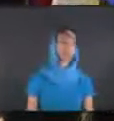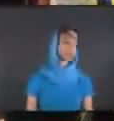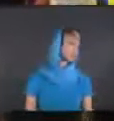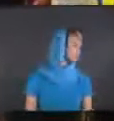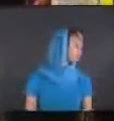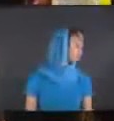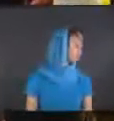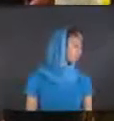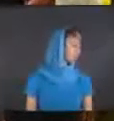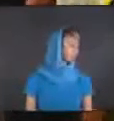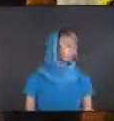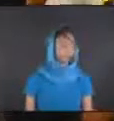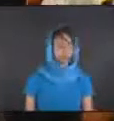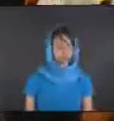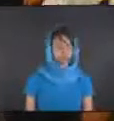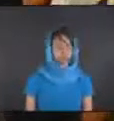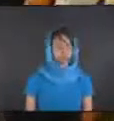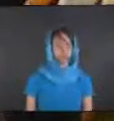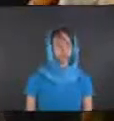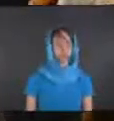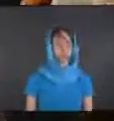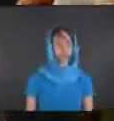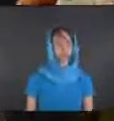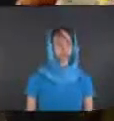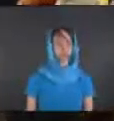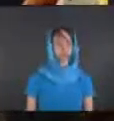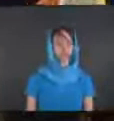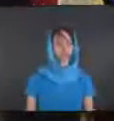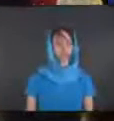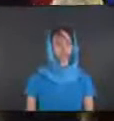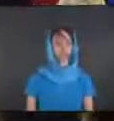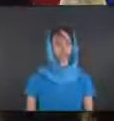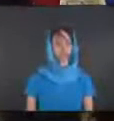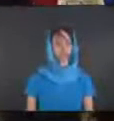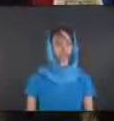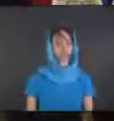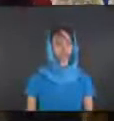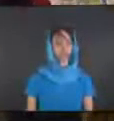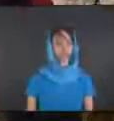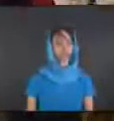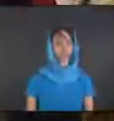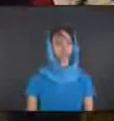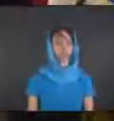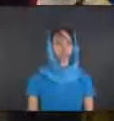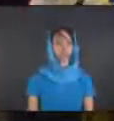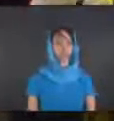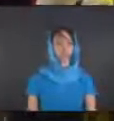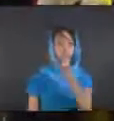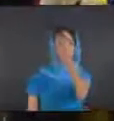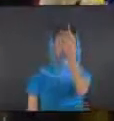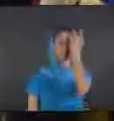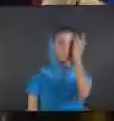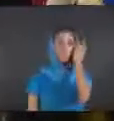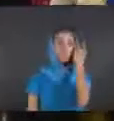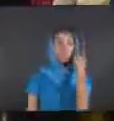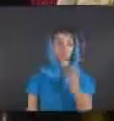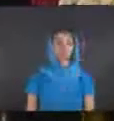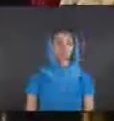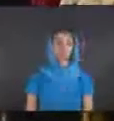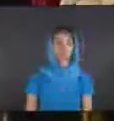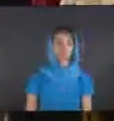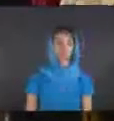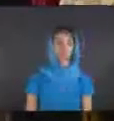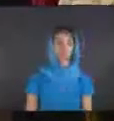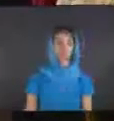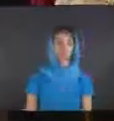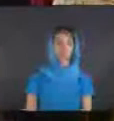También mis hermanos quieren aceptar al Señor. Mi hermana Gloria Maribel González López, véngase para acá, mi hermana Gloria. Aquí van a